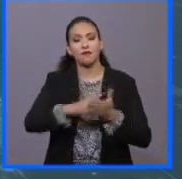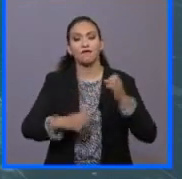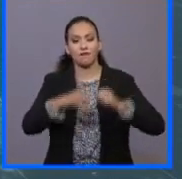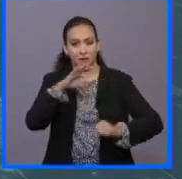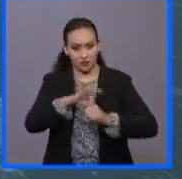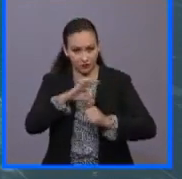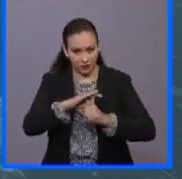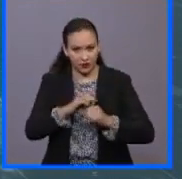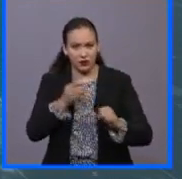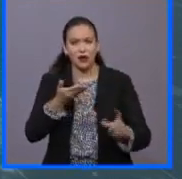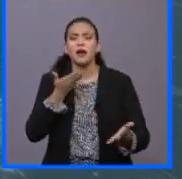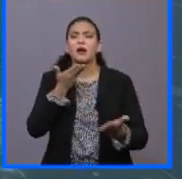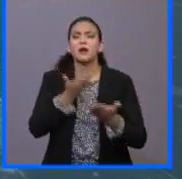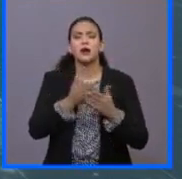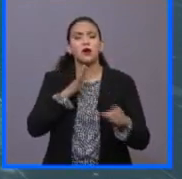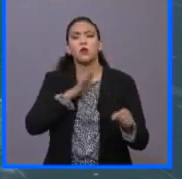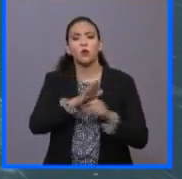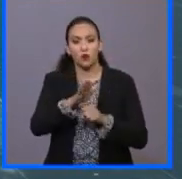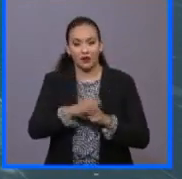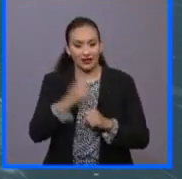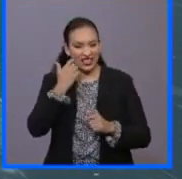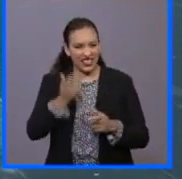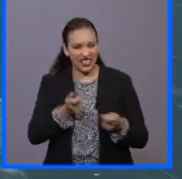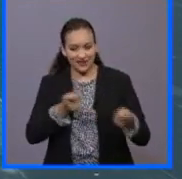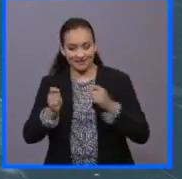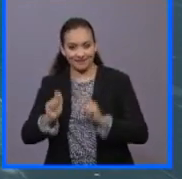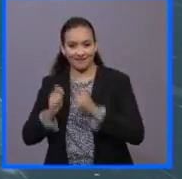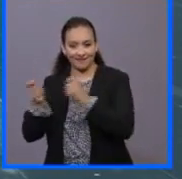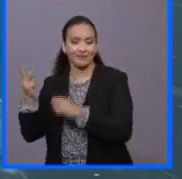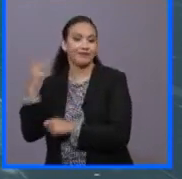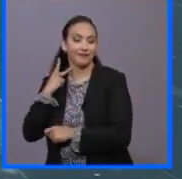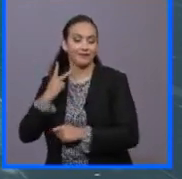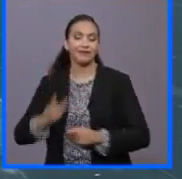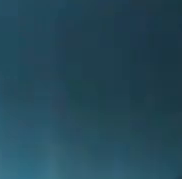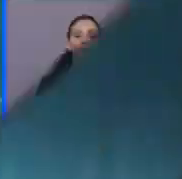electoral pretende concentrar el poder político.